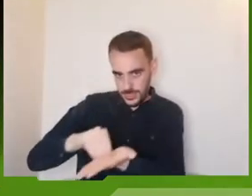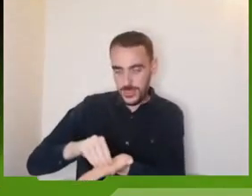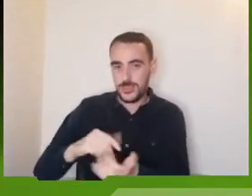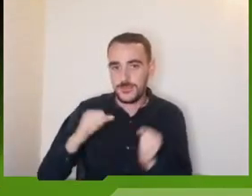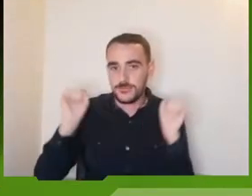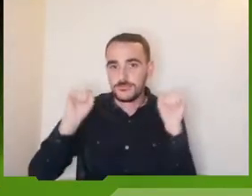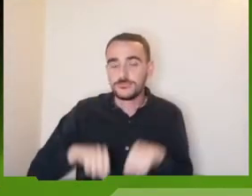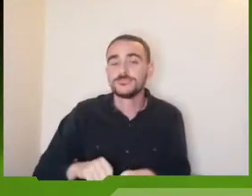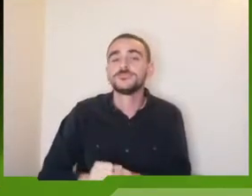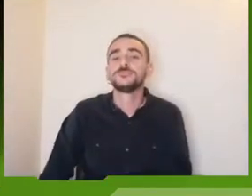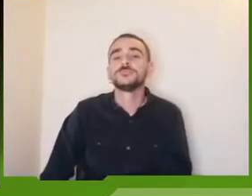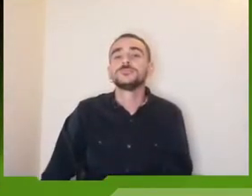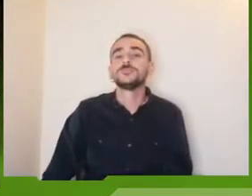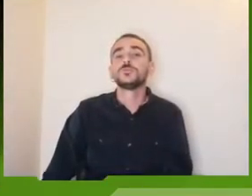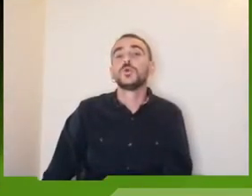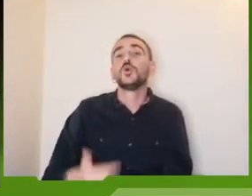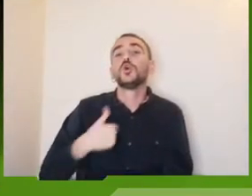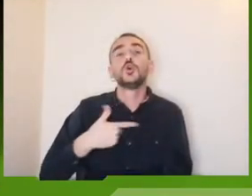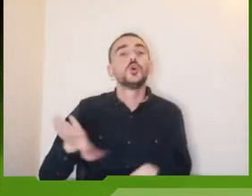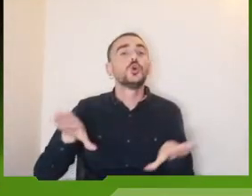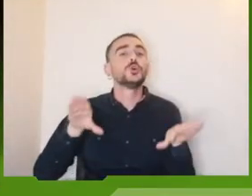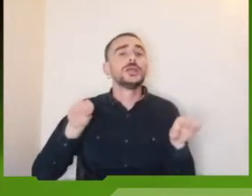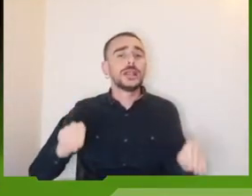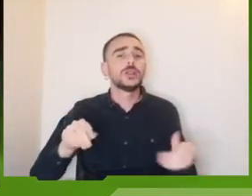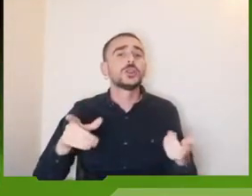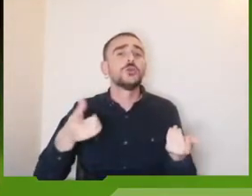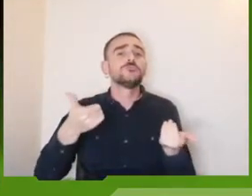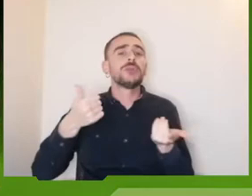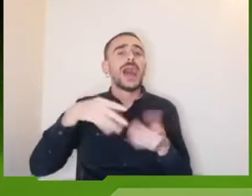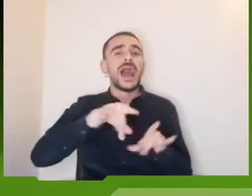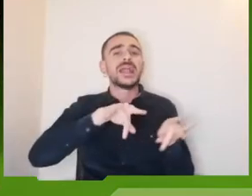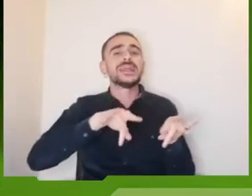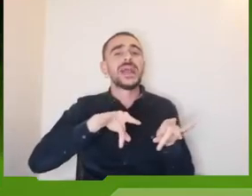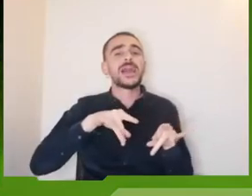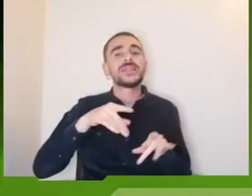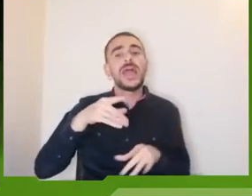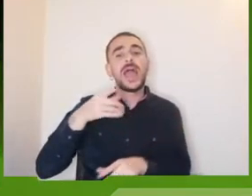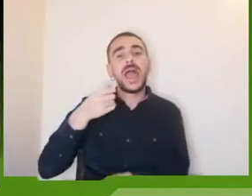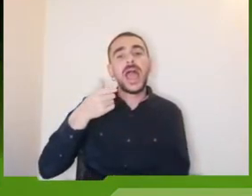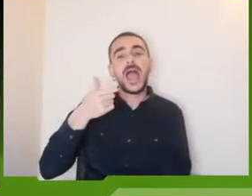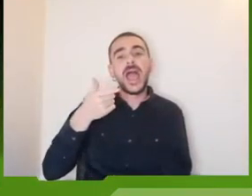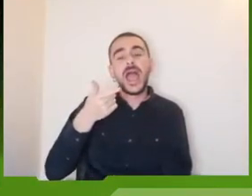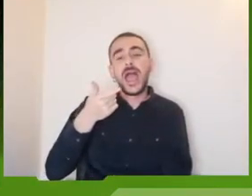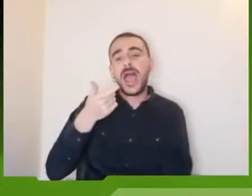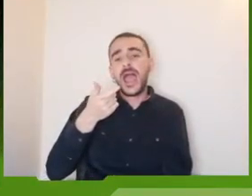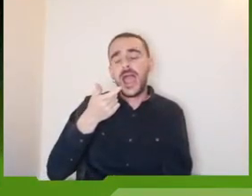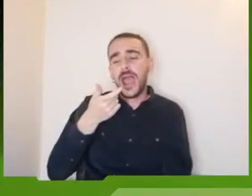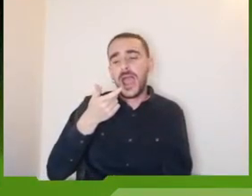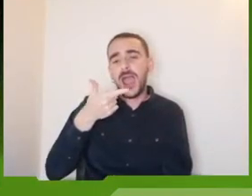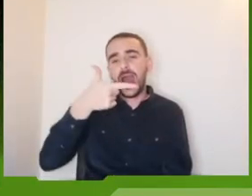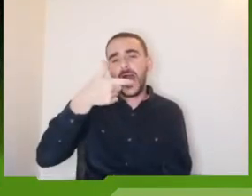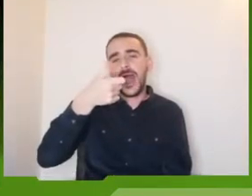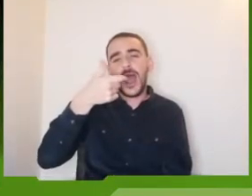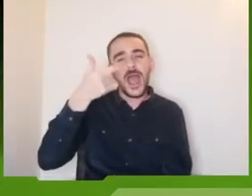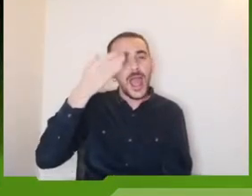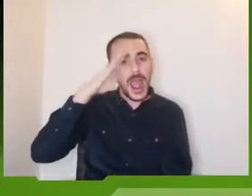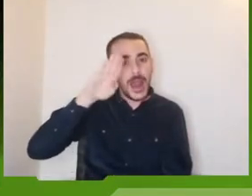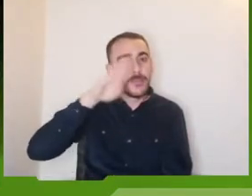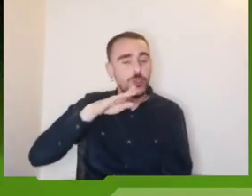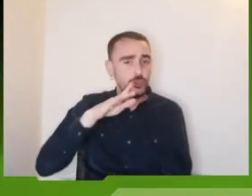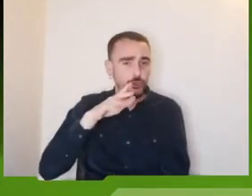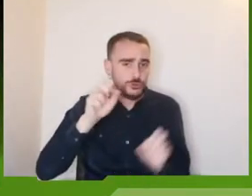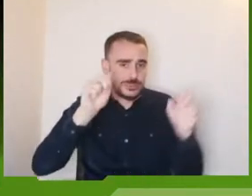no uso harina de garbanzo ni nada para hacer de huevo. A ver, espera, que hago aquí el Tetris. Bol de